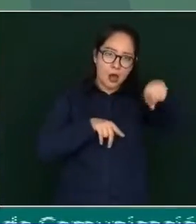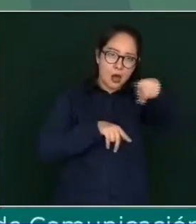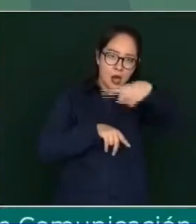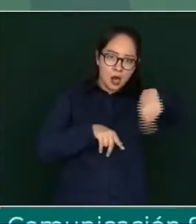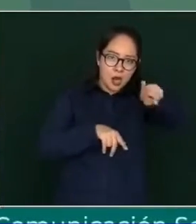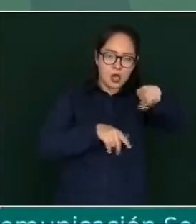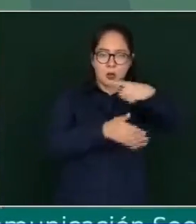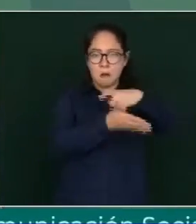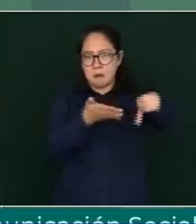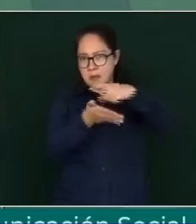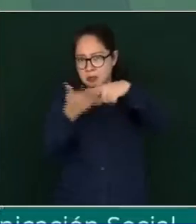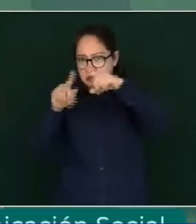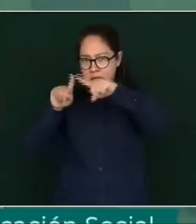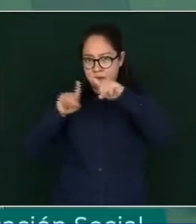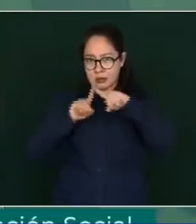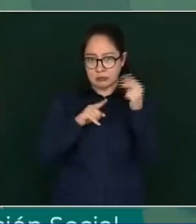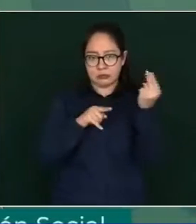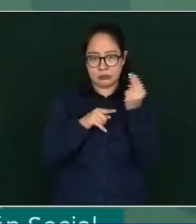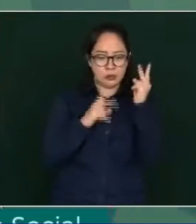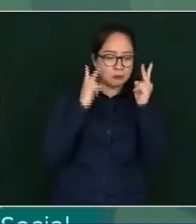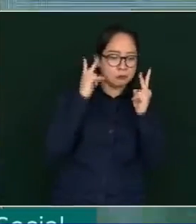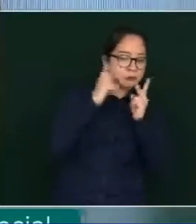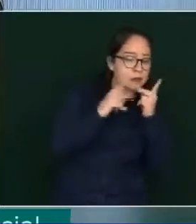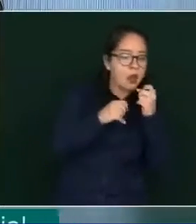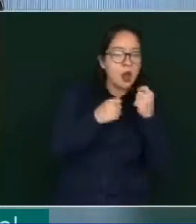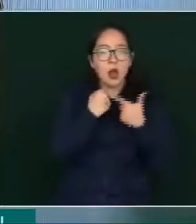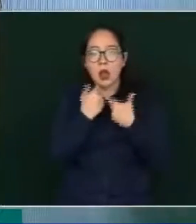los visitantes que en algún momento tengan